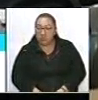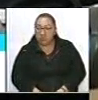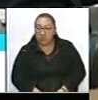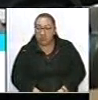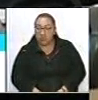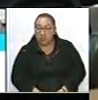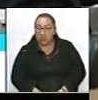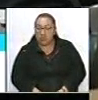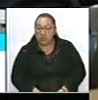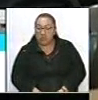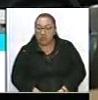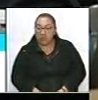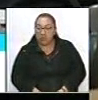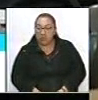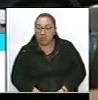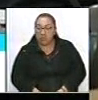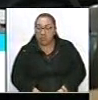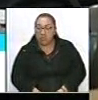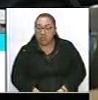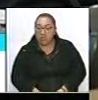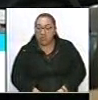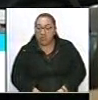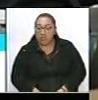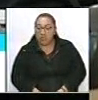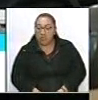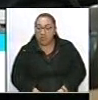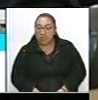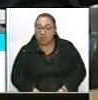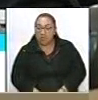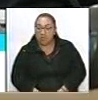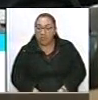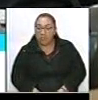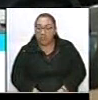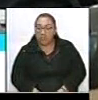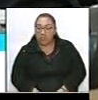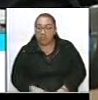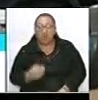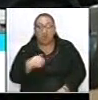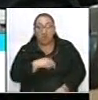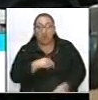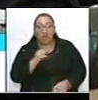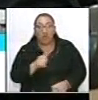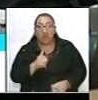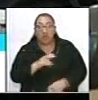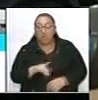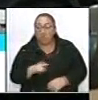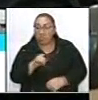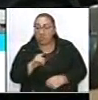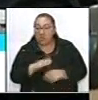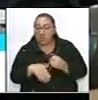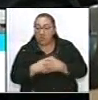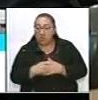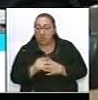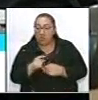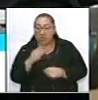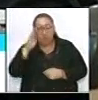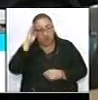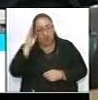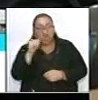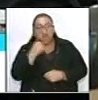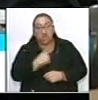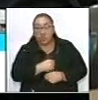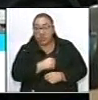ustedes, pero para nosotros sería bueno que se utilicen armas no letales, como en Suiza, por ejemplo, la policía de